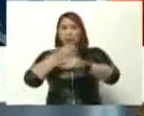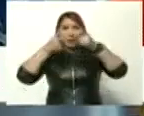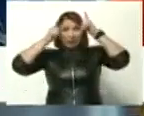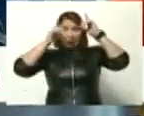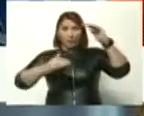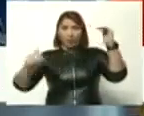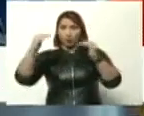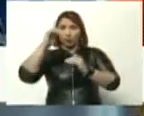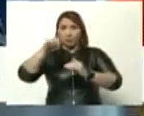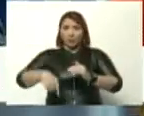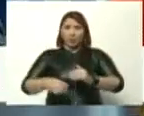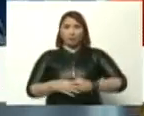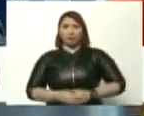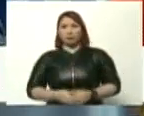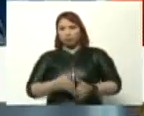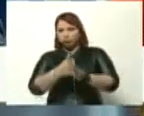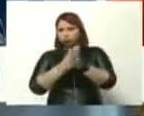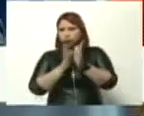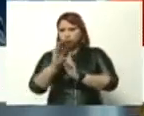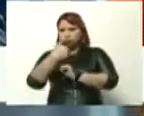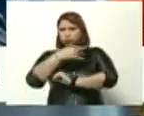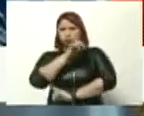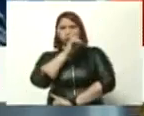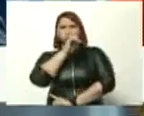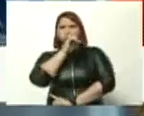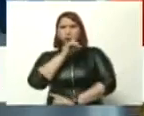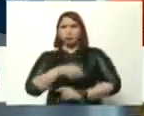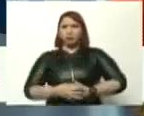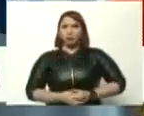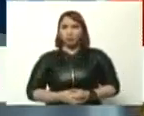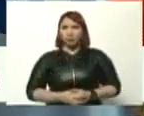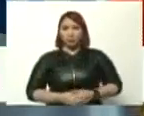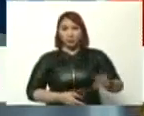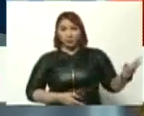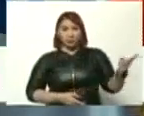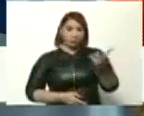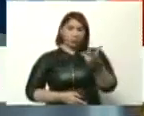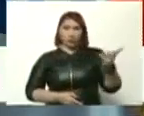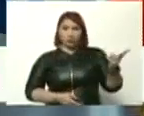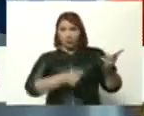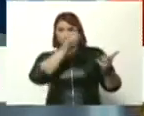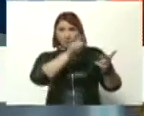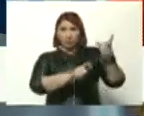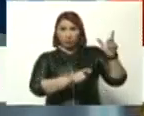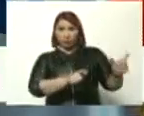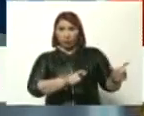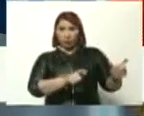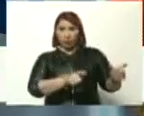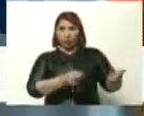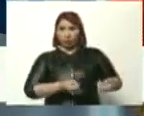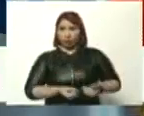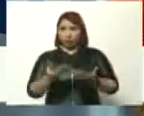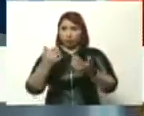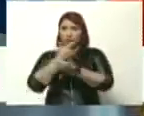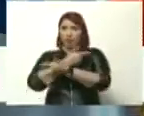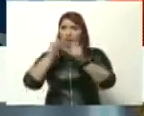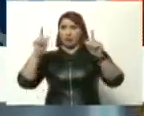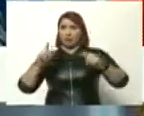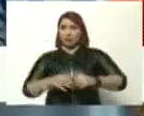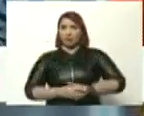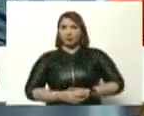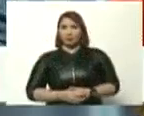y asociación para delinquir. Ambos quedaron en libertad.